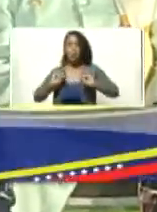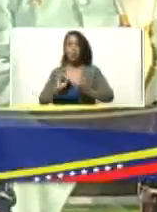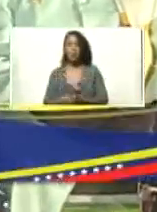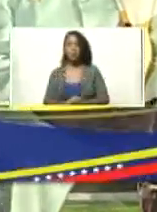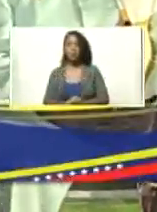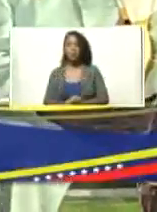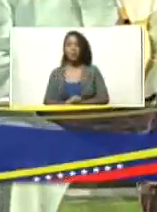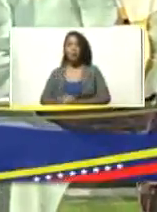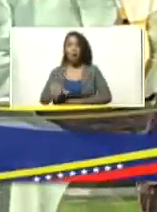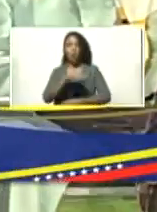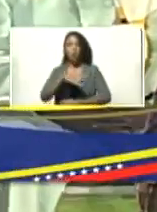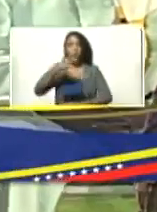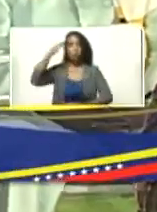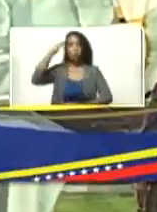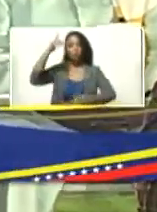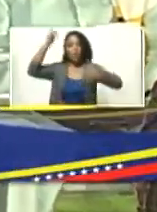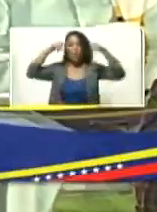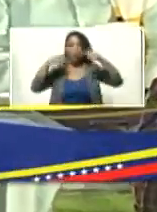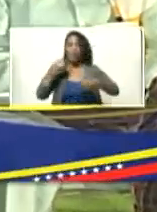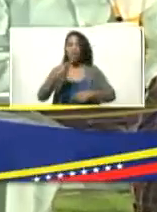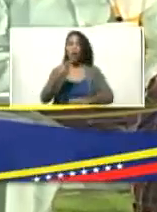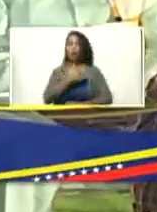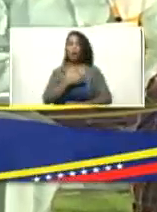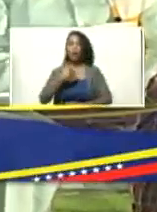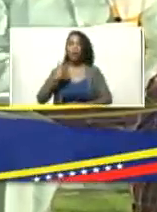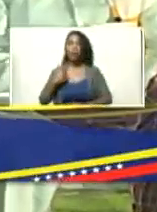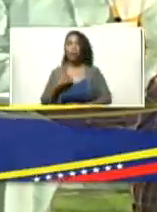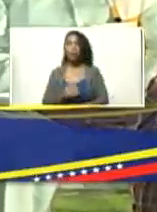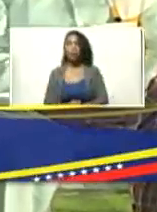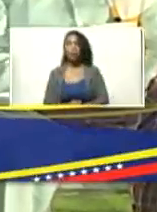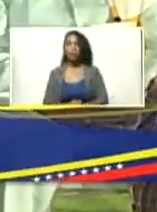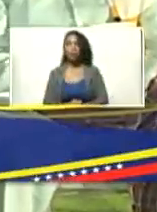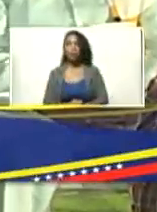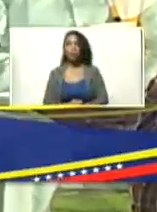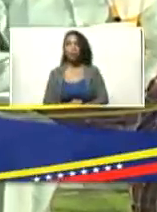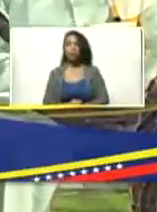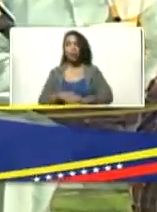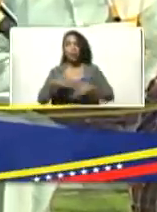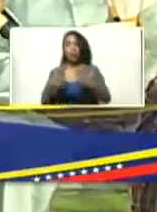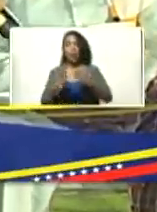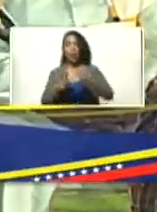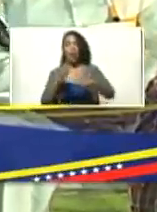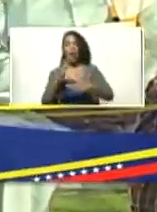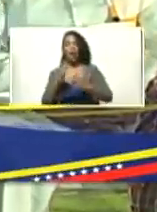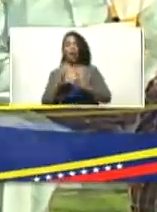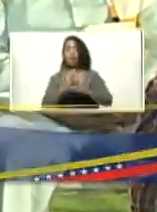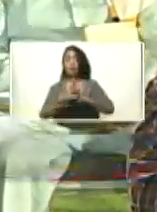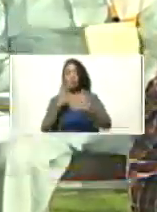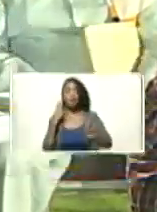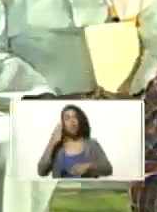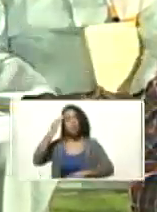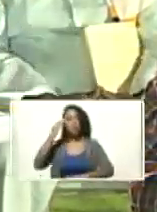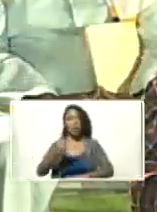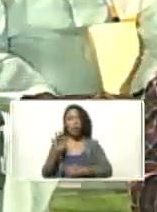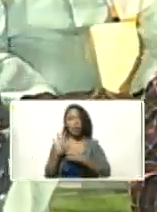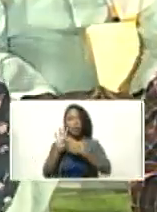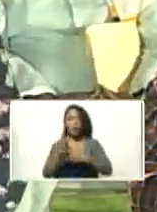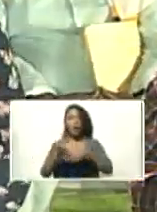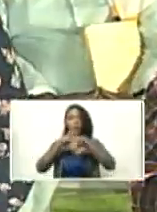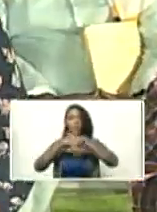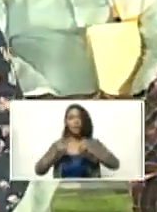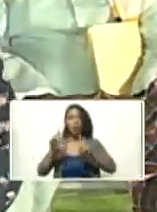donde el comandante Chávez dijo que quería que en el desfile cívico-militar estuviera representada la